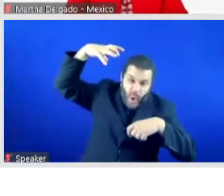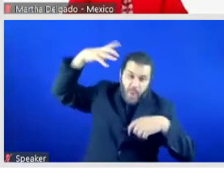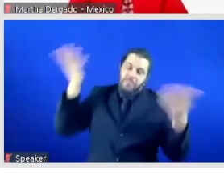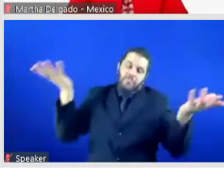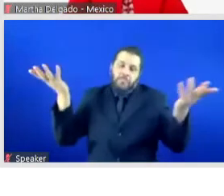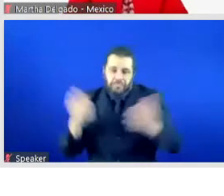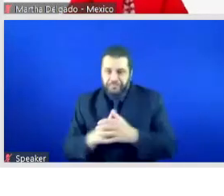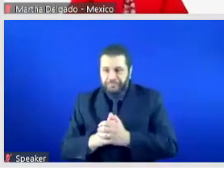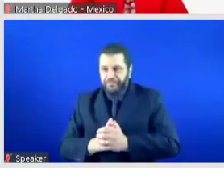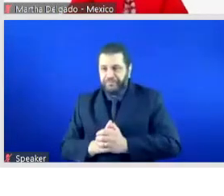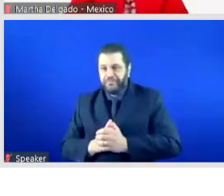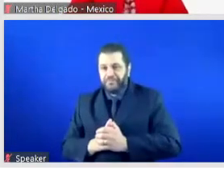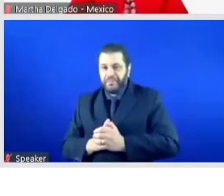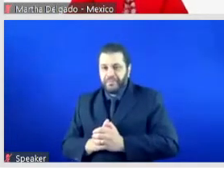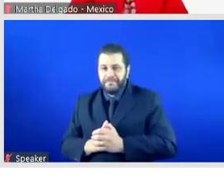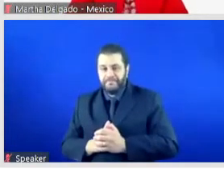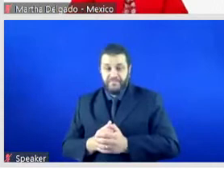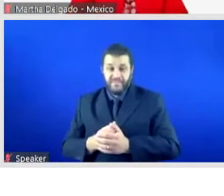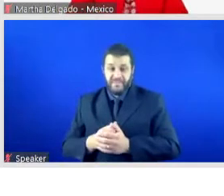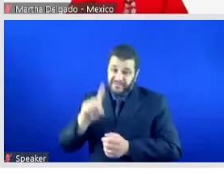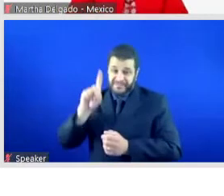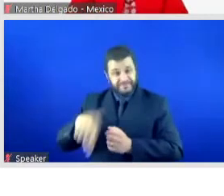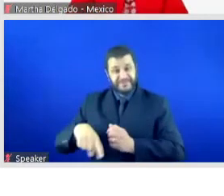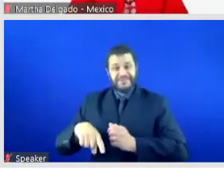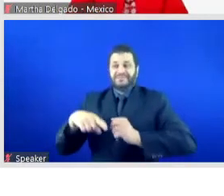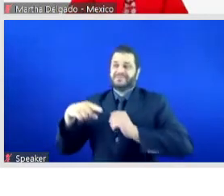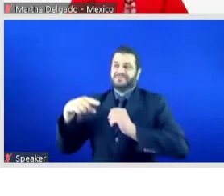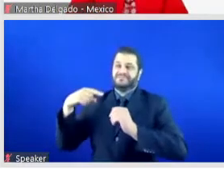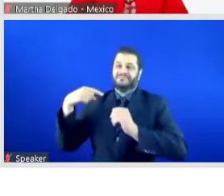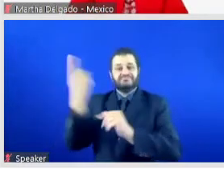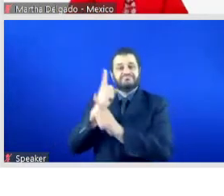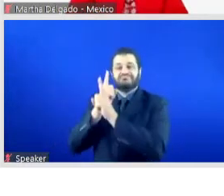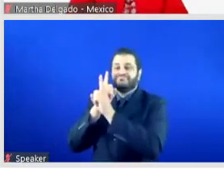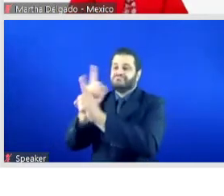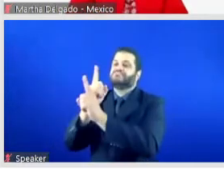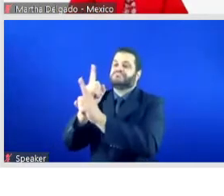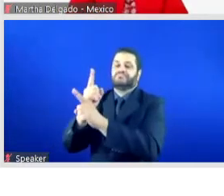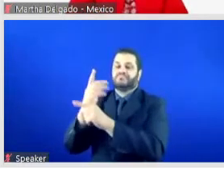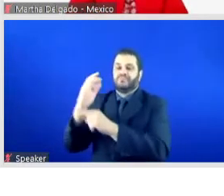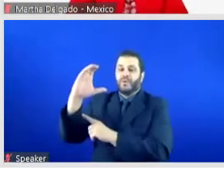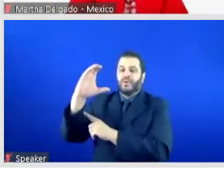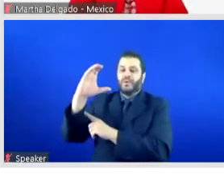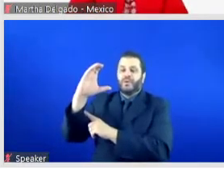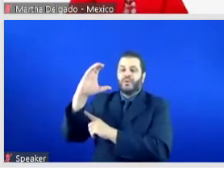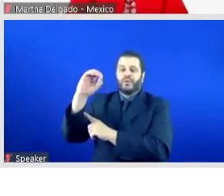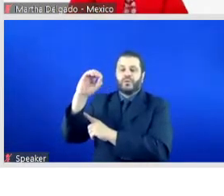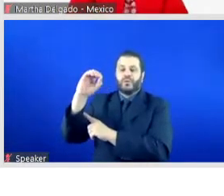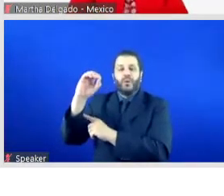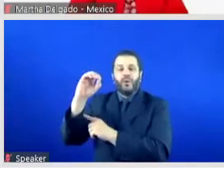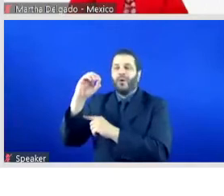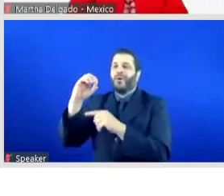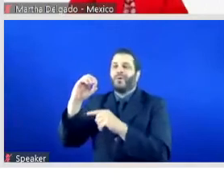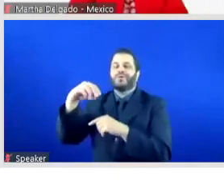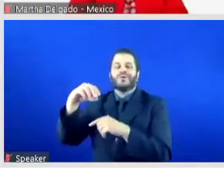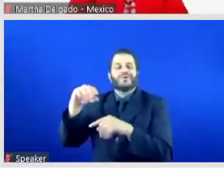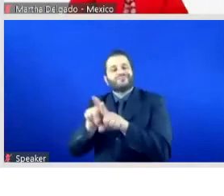modelo de consumo. Tenemos que generar debate para redefinir el modelo de producción que nos está poniendo en peligro